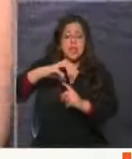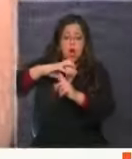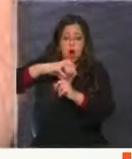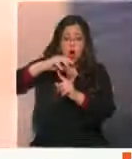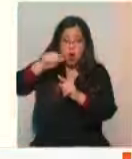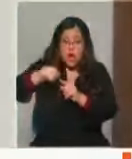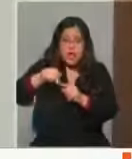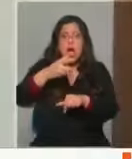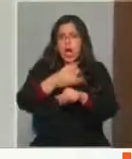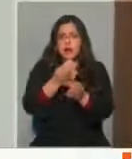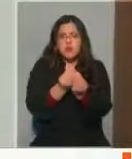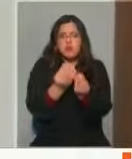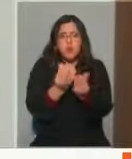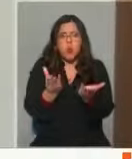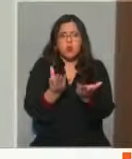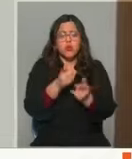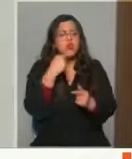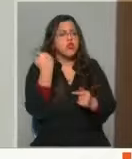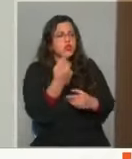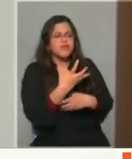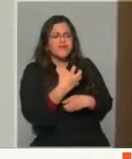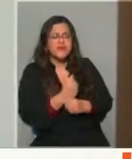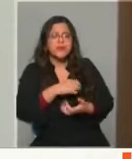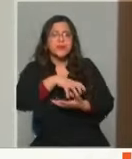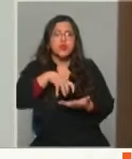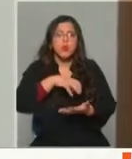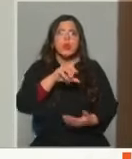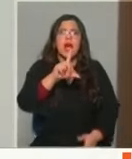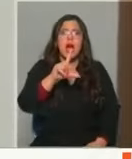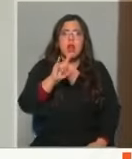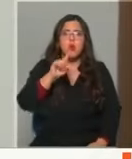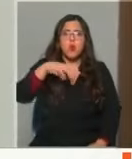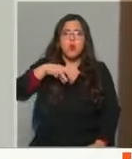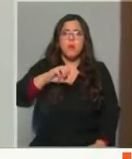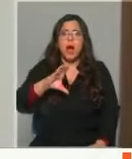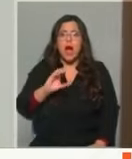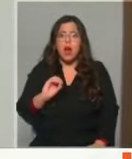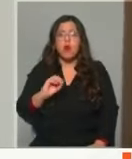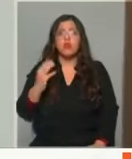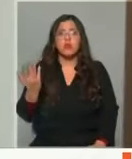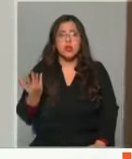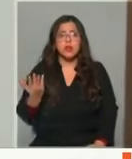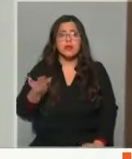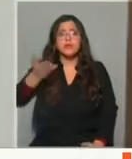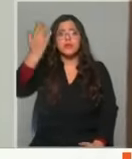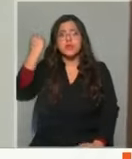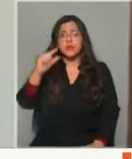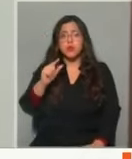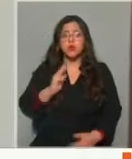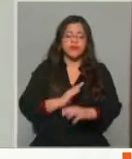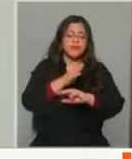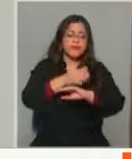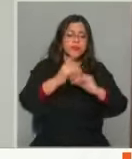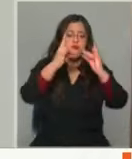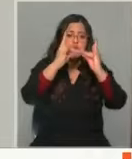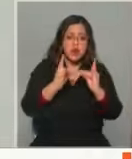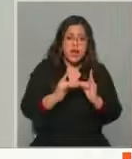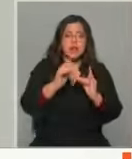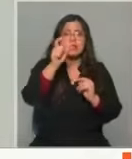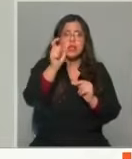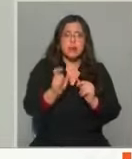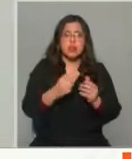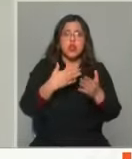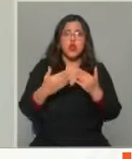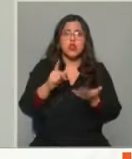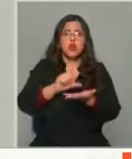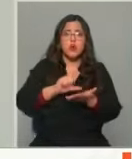común. Estamos consternados en la comuna de Lumaco, ya que acabamos de asistir al funeral de un vecino del sector de Chanco,